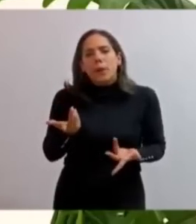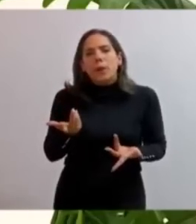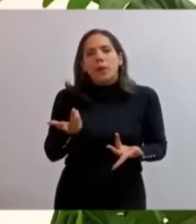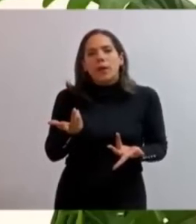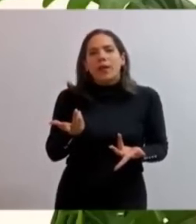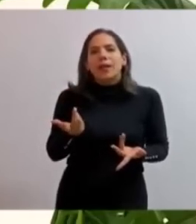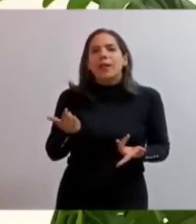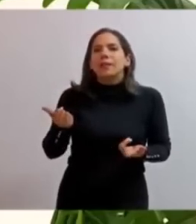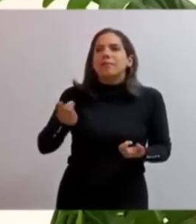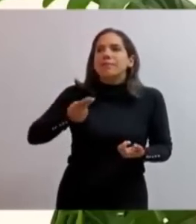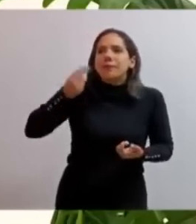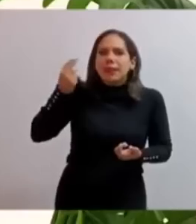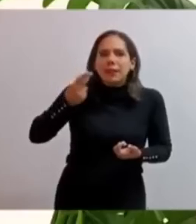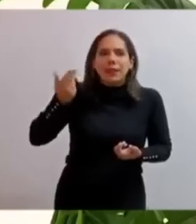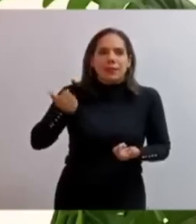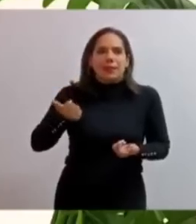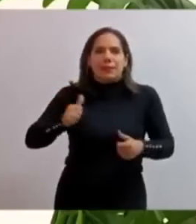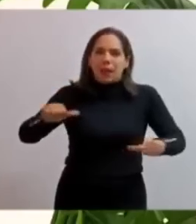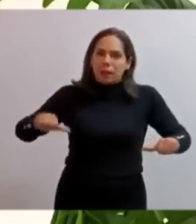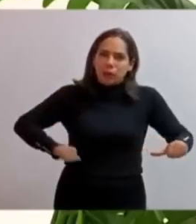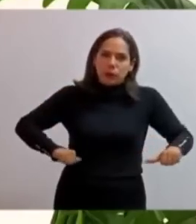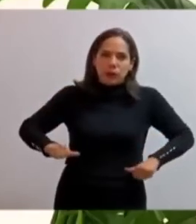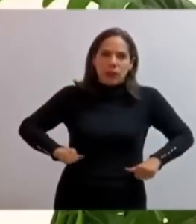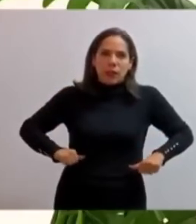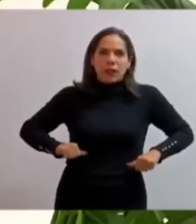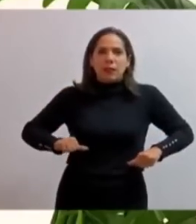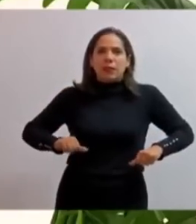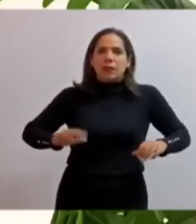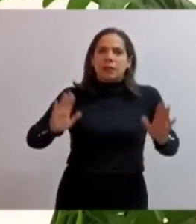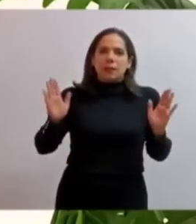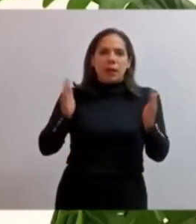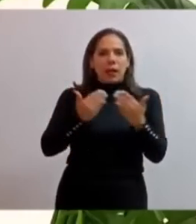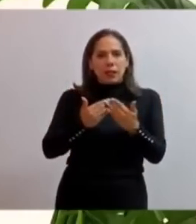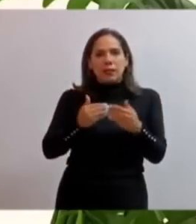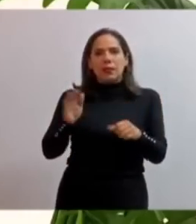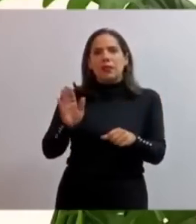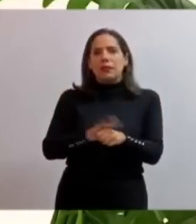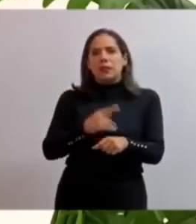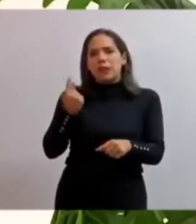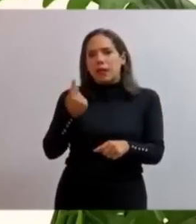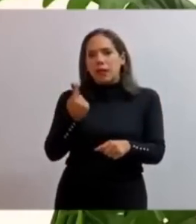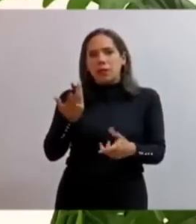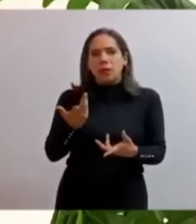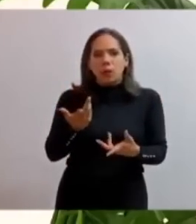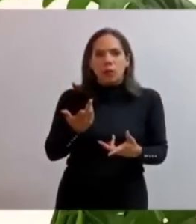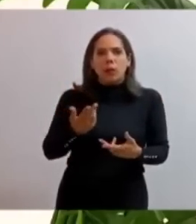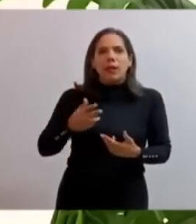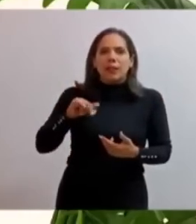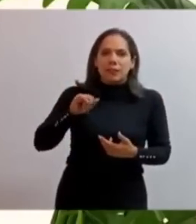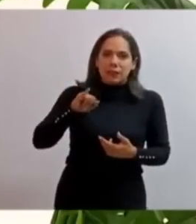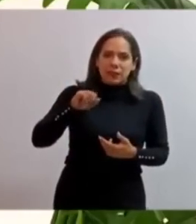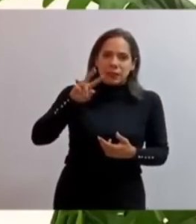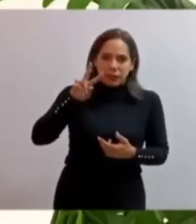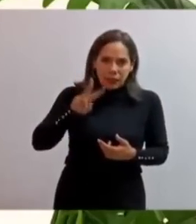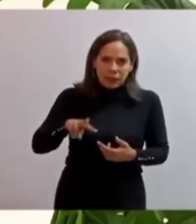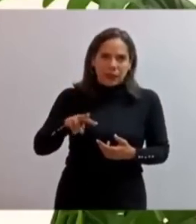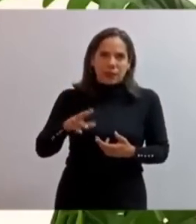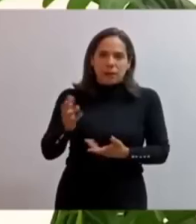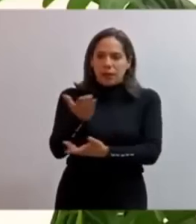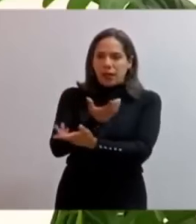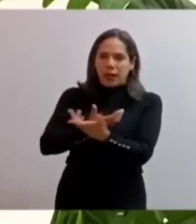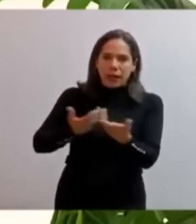actividades con los estudiantes de manera que podamos reunirnos e intercambiar. Es la posibilidad de